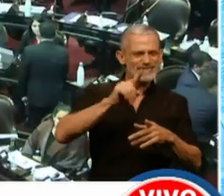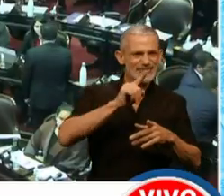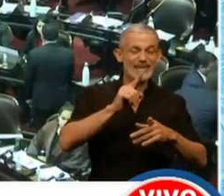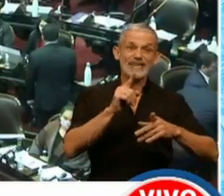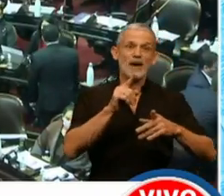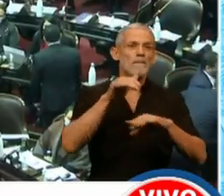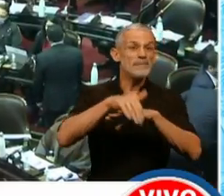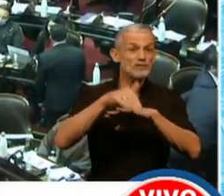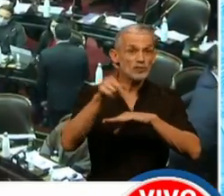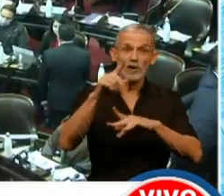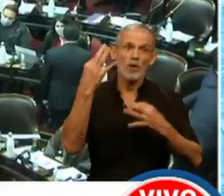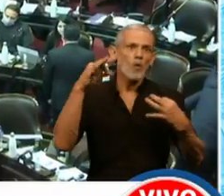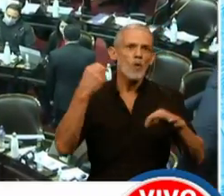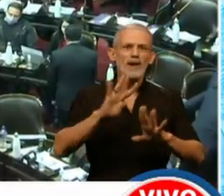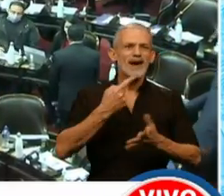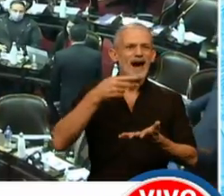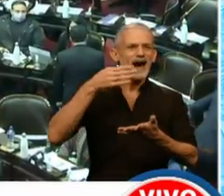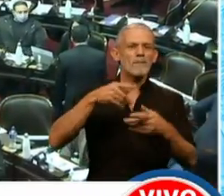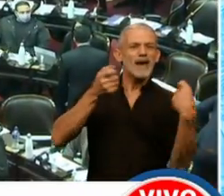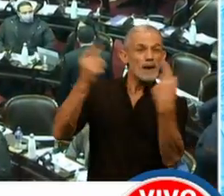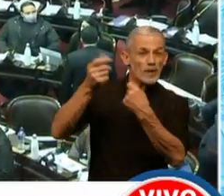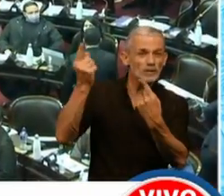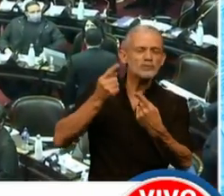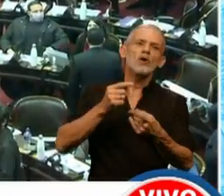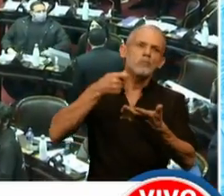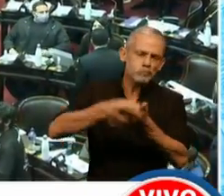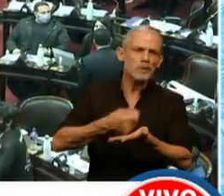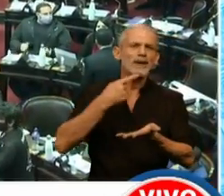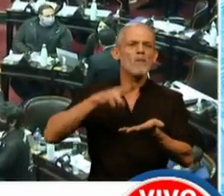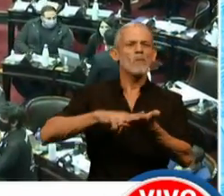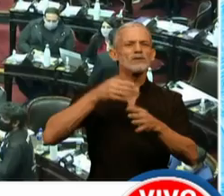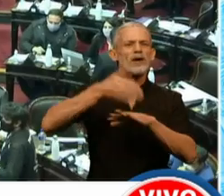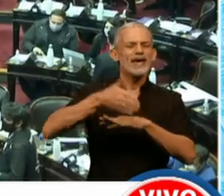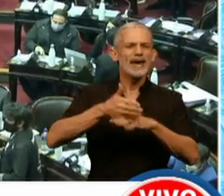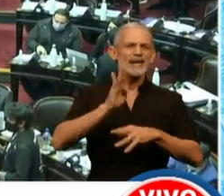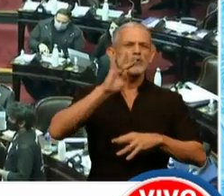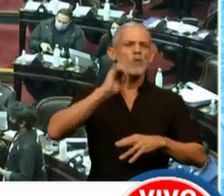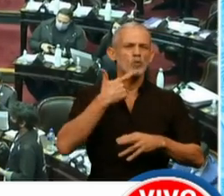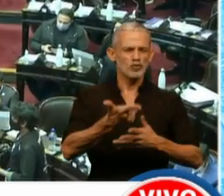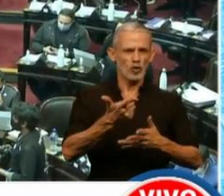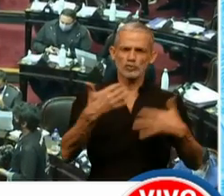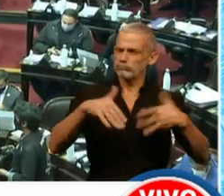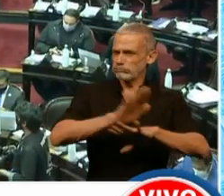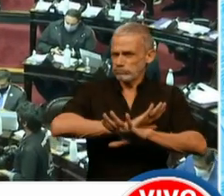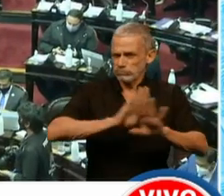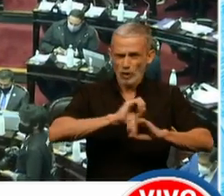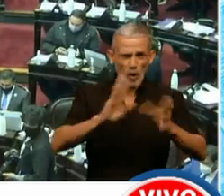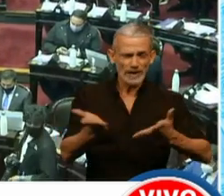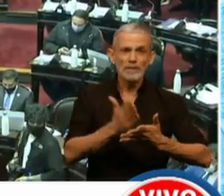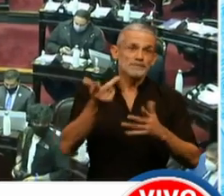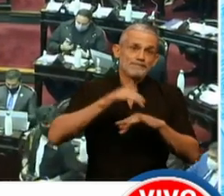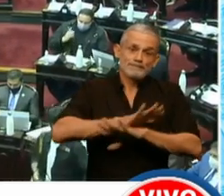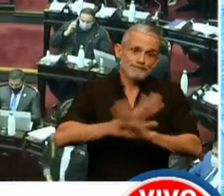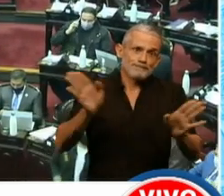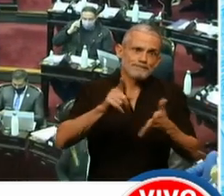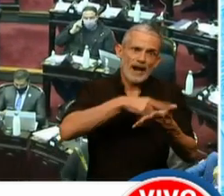única provincia que aplicaba ingreso bruto a la exportación una barbaridad en términos económicos y que se vio obligada a dejarlo